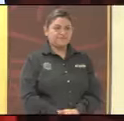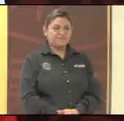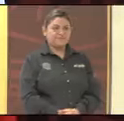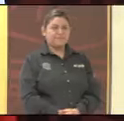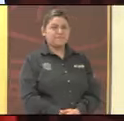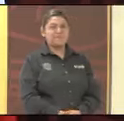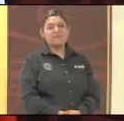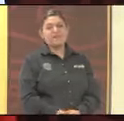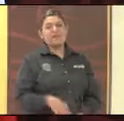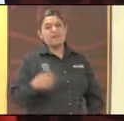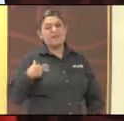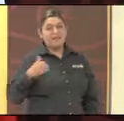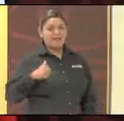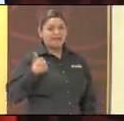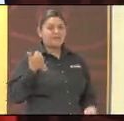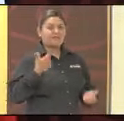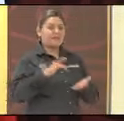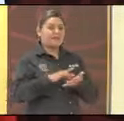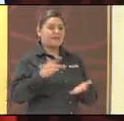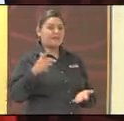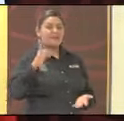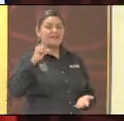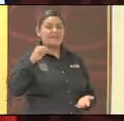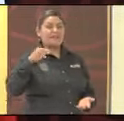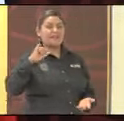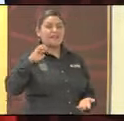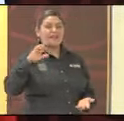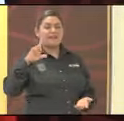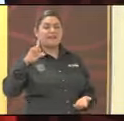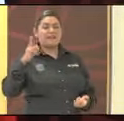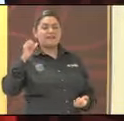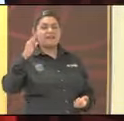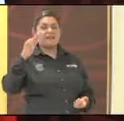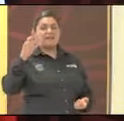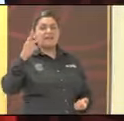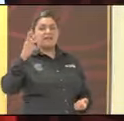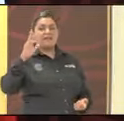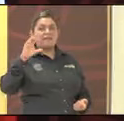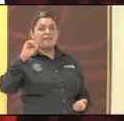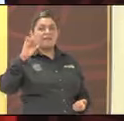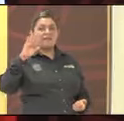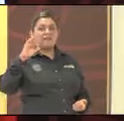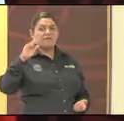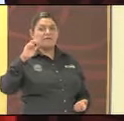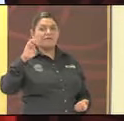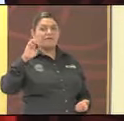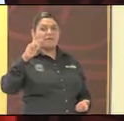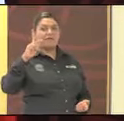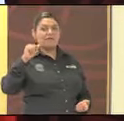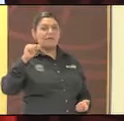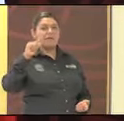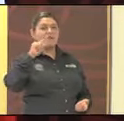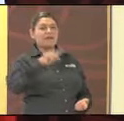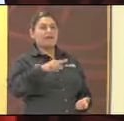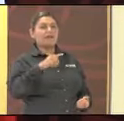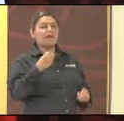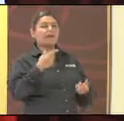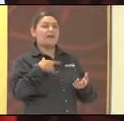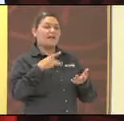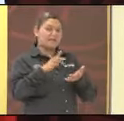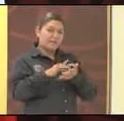Y pues aquí aprovecho para agradecerle a Daniel Gómez Hernández de la Profepa, de la Semarnat Federal, al